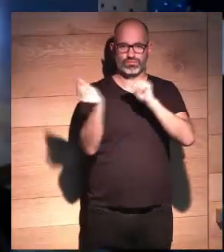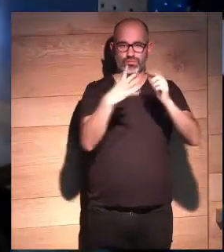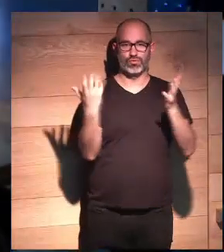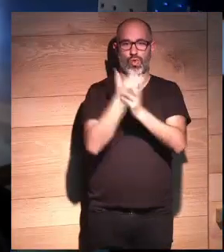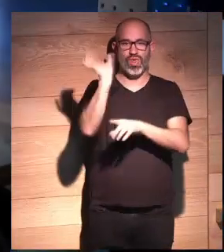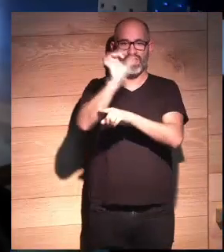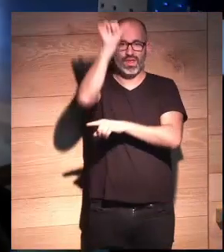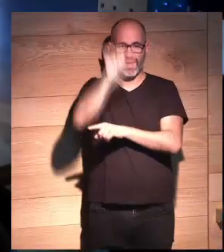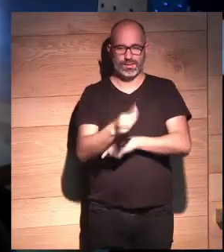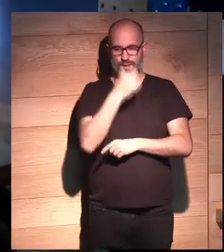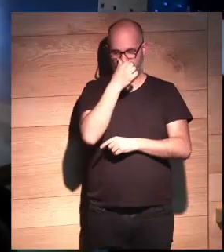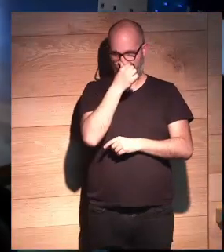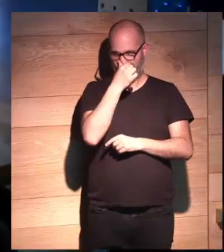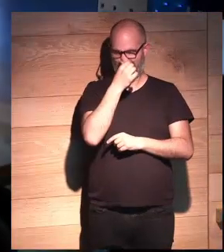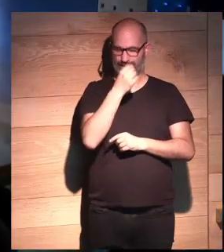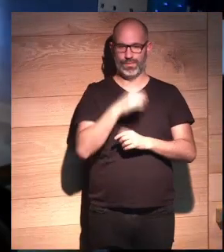de cineastas.